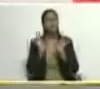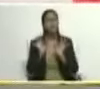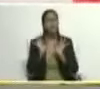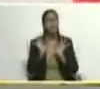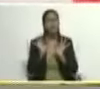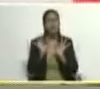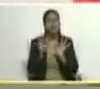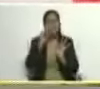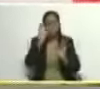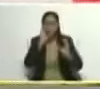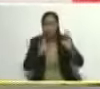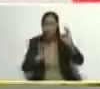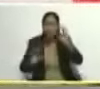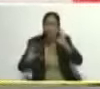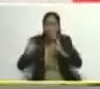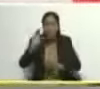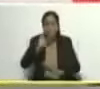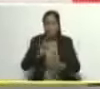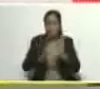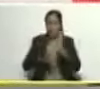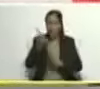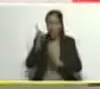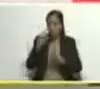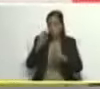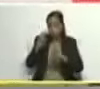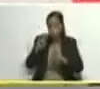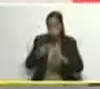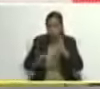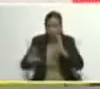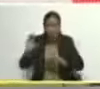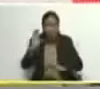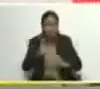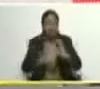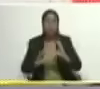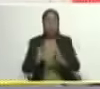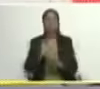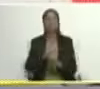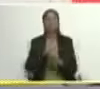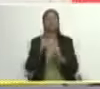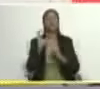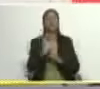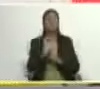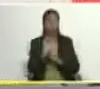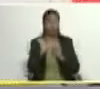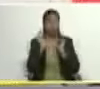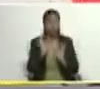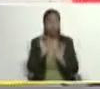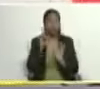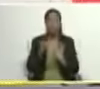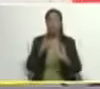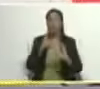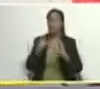científico, de desarrollo científico compartido, cultural y comunicacional,